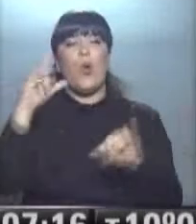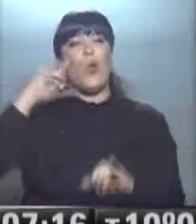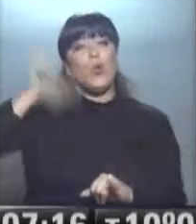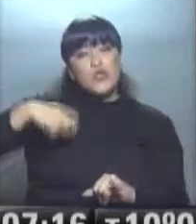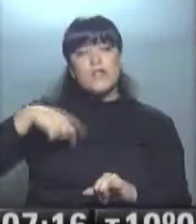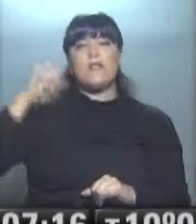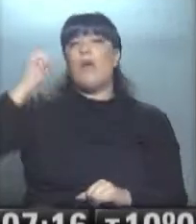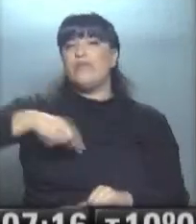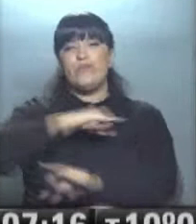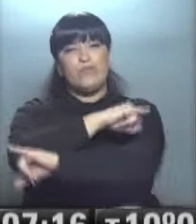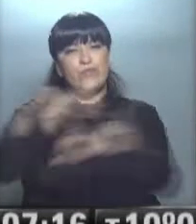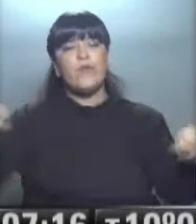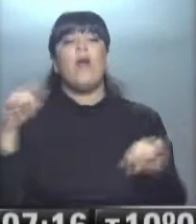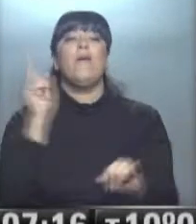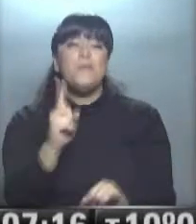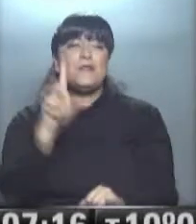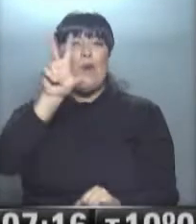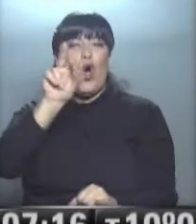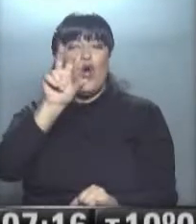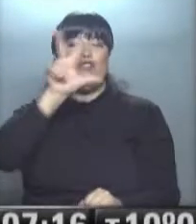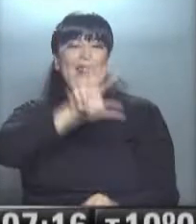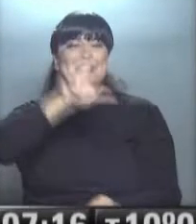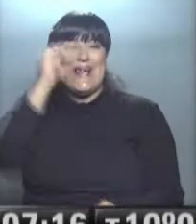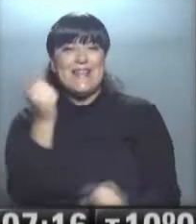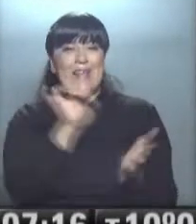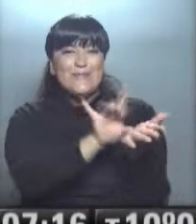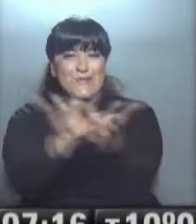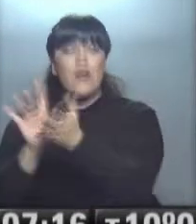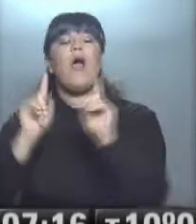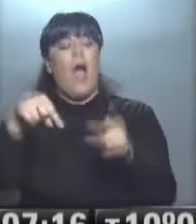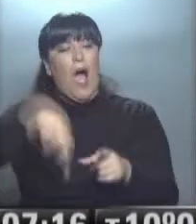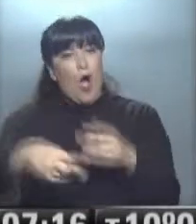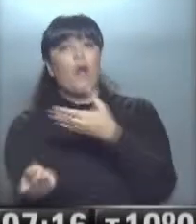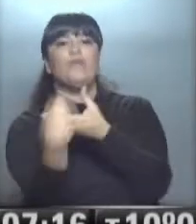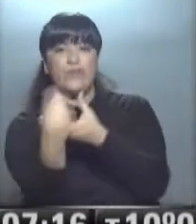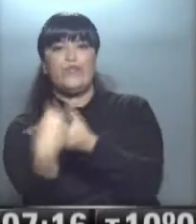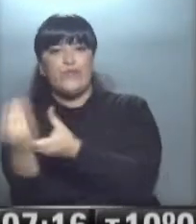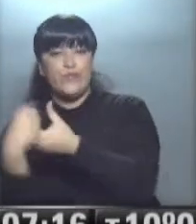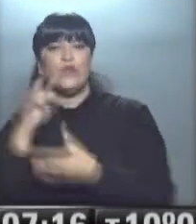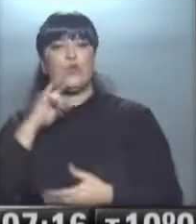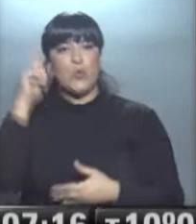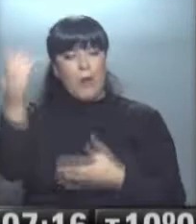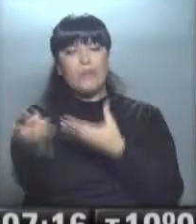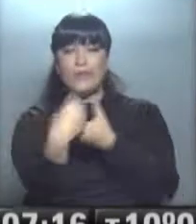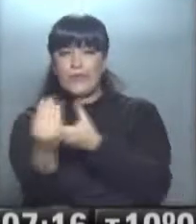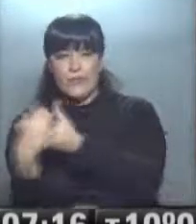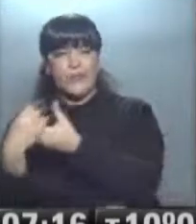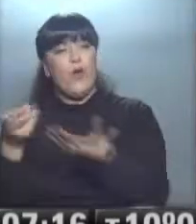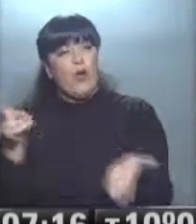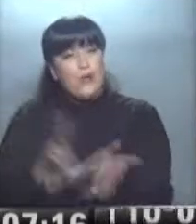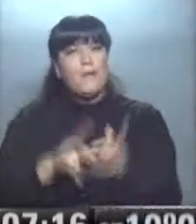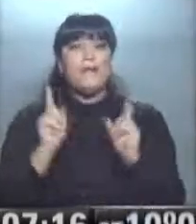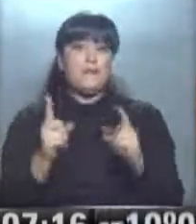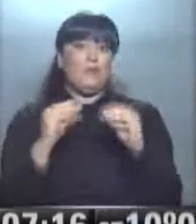ordenó la reincorporación de los 36 trabajadores despedidos por la Caja Popular de Ahorros de Tucumán y ese justamente era el